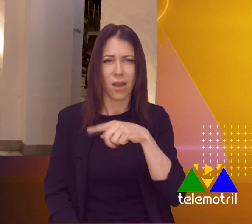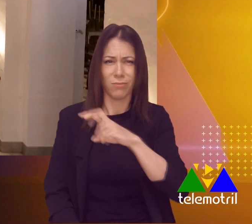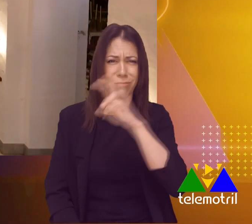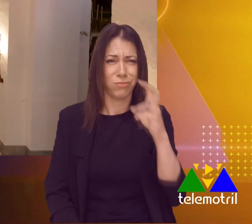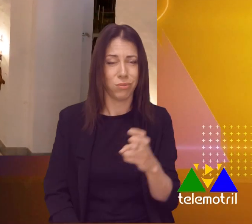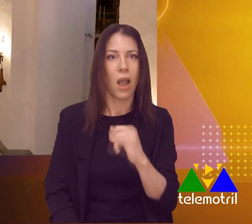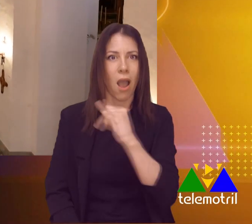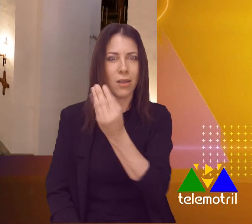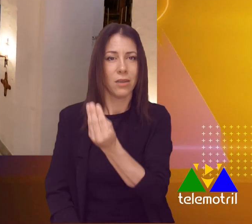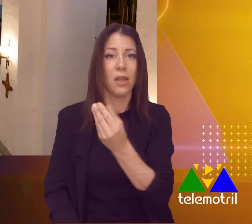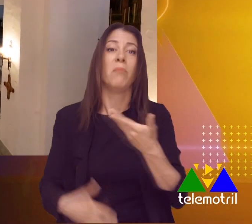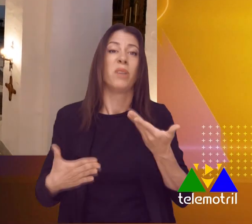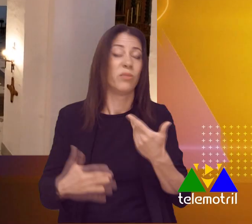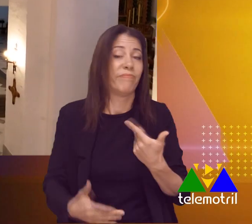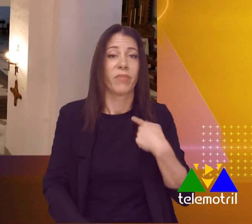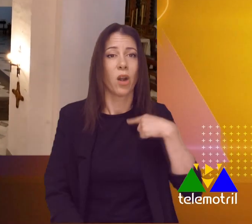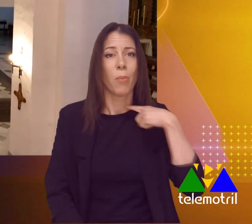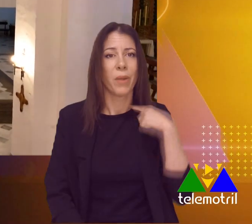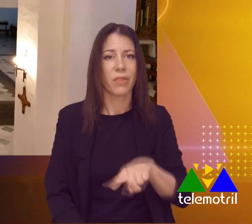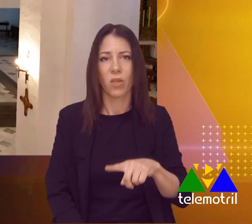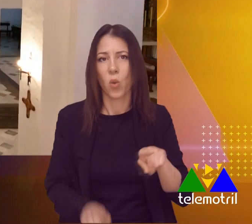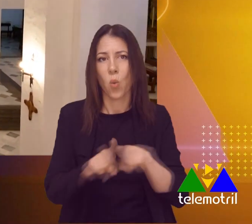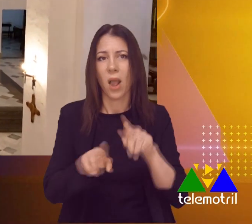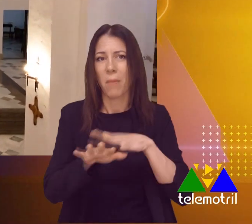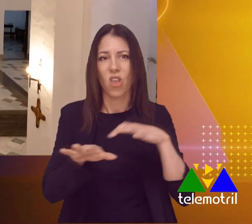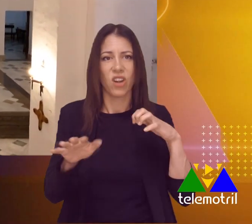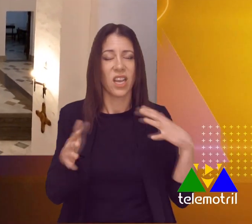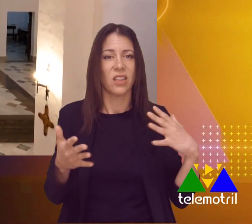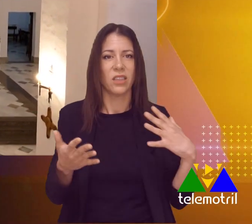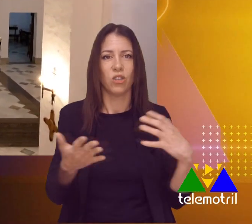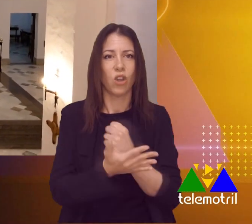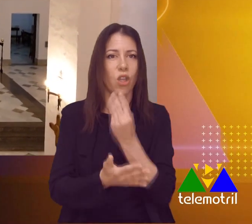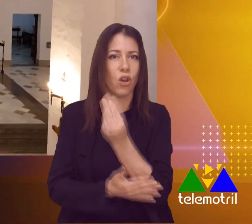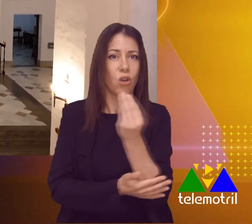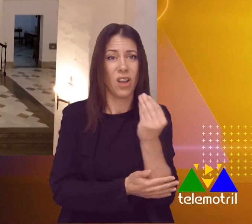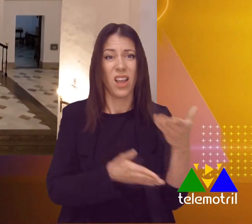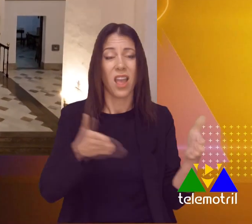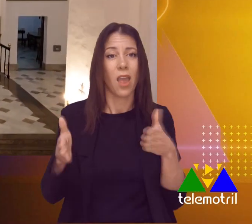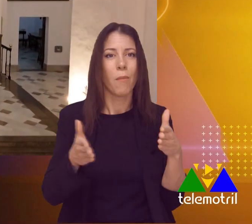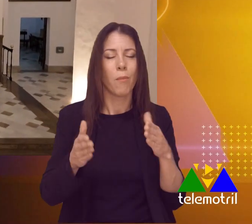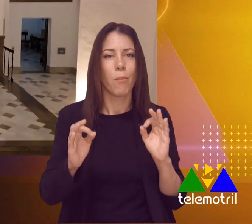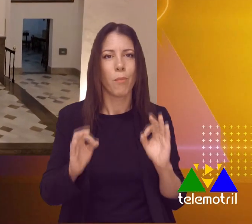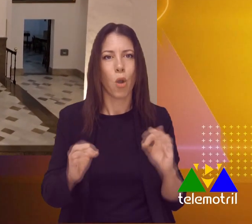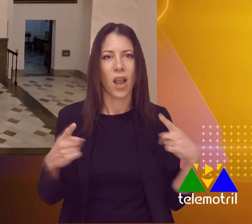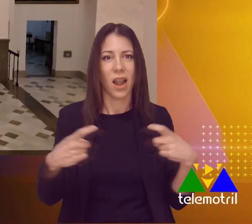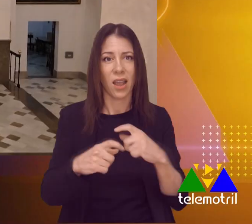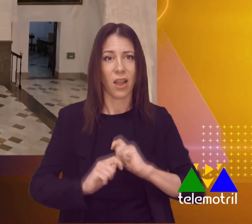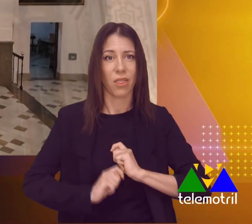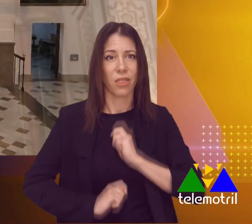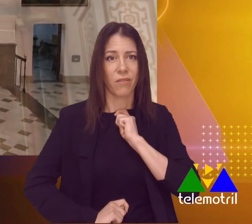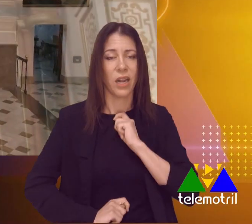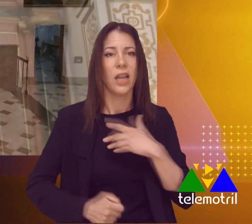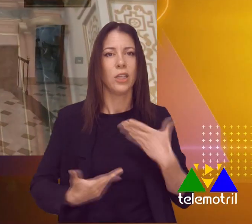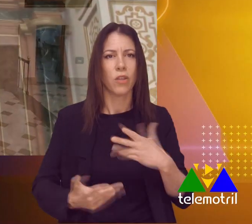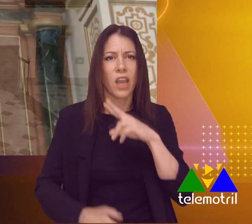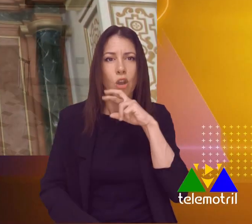Por desgracia lo perdimos, igual que la mayor parte de los ornamentos de la iglesia se perdieron en la época de la Guerra Civil. Se